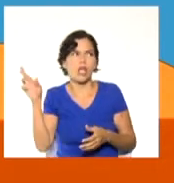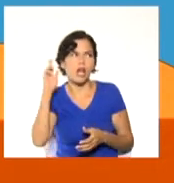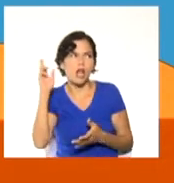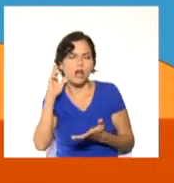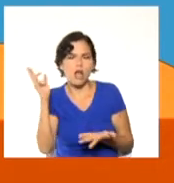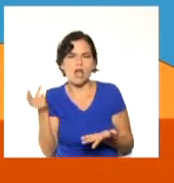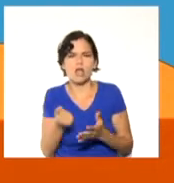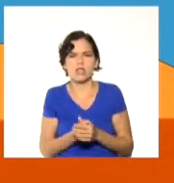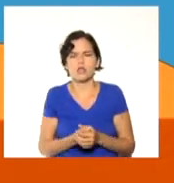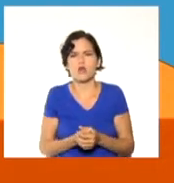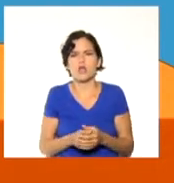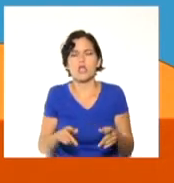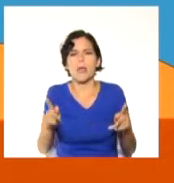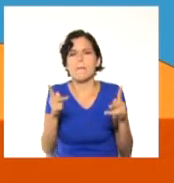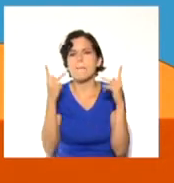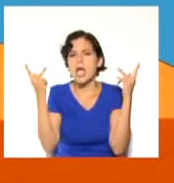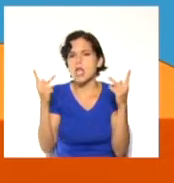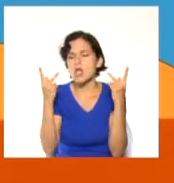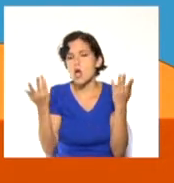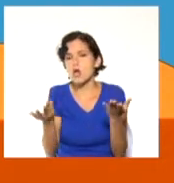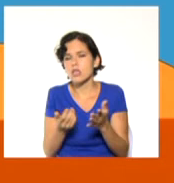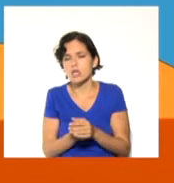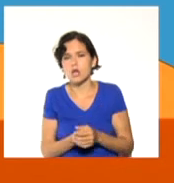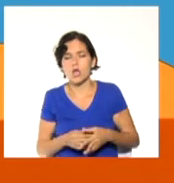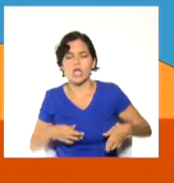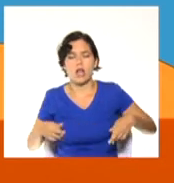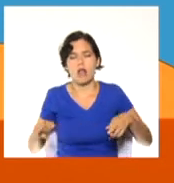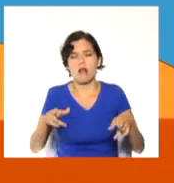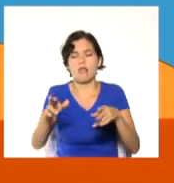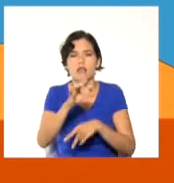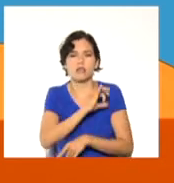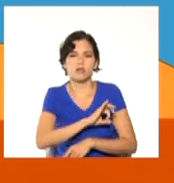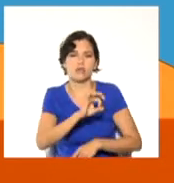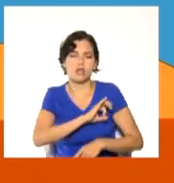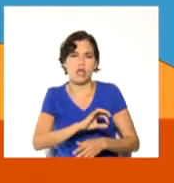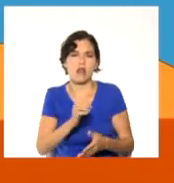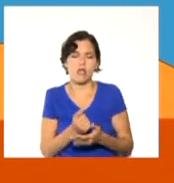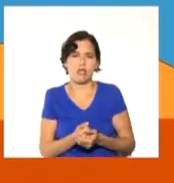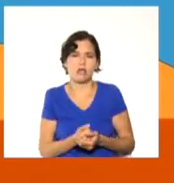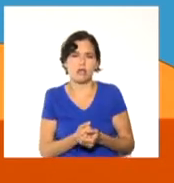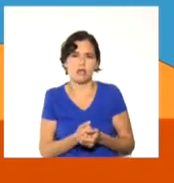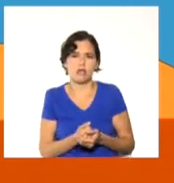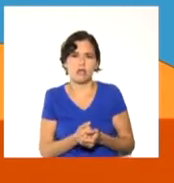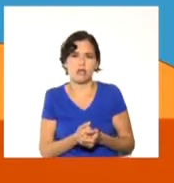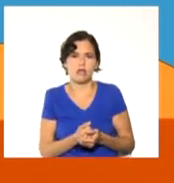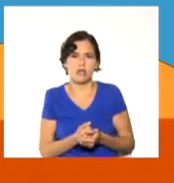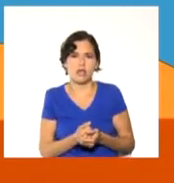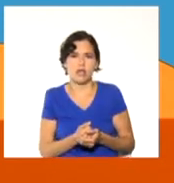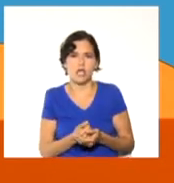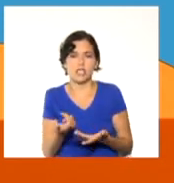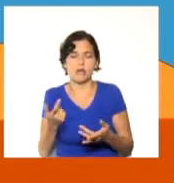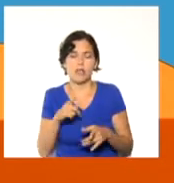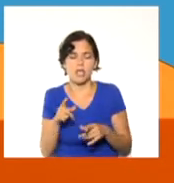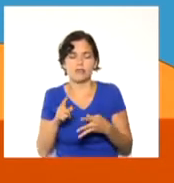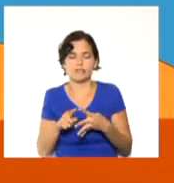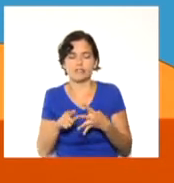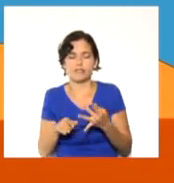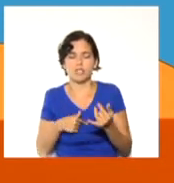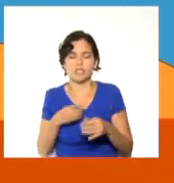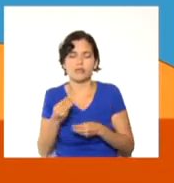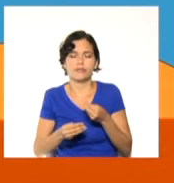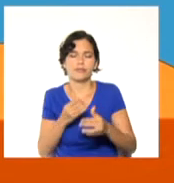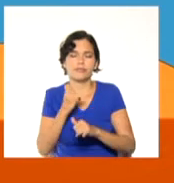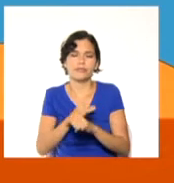radio, a través del periódico, a través de las redes sociales, a través de blogs creados por ti